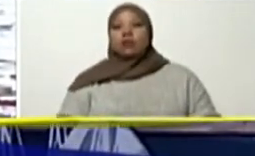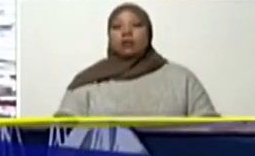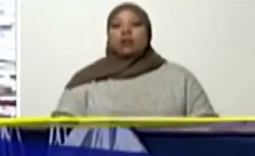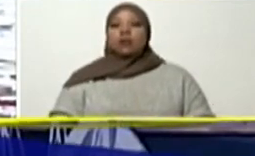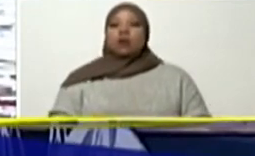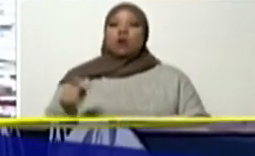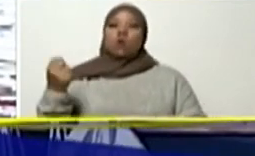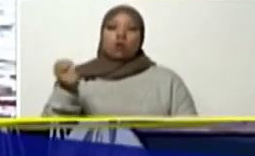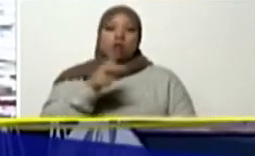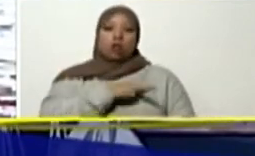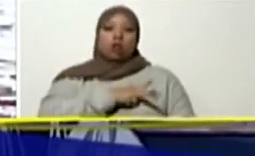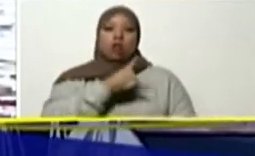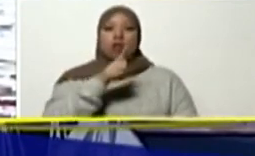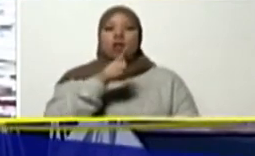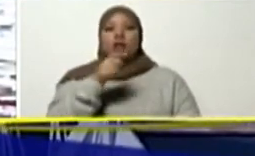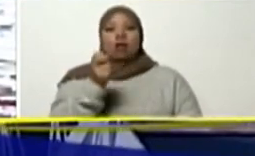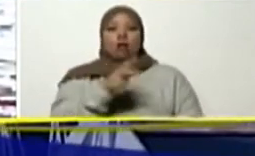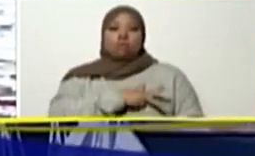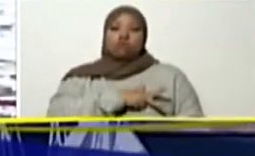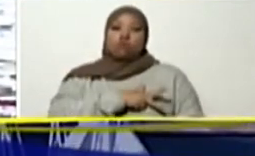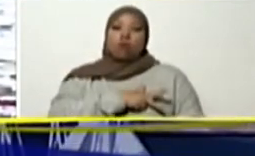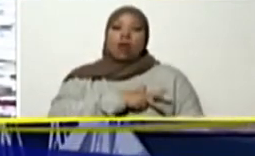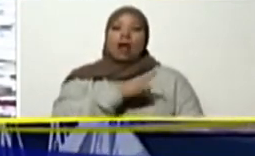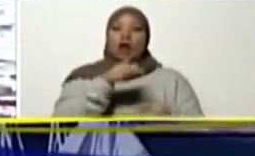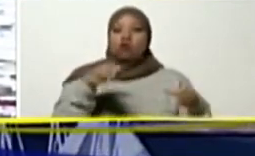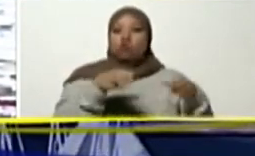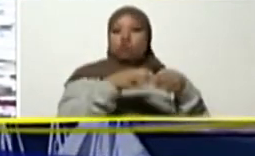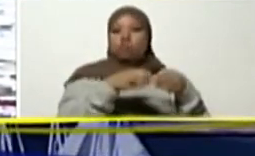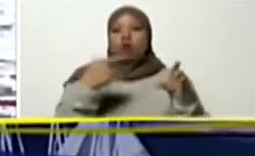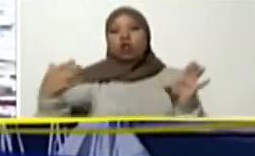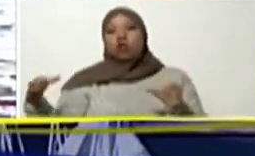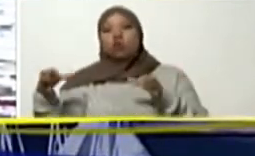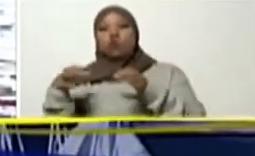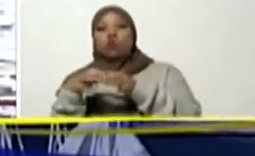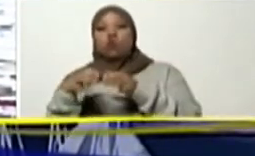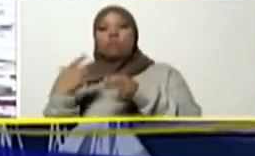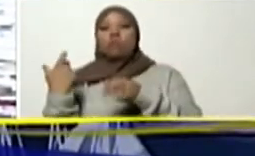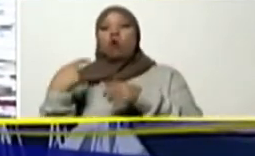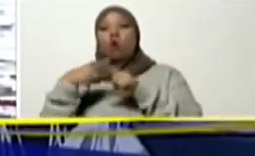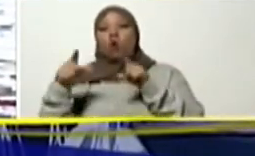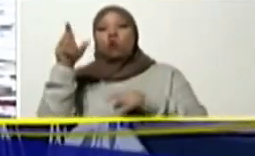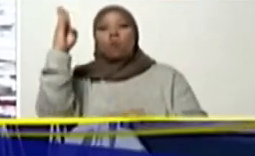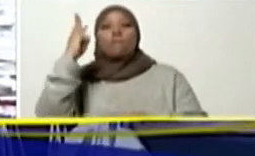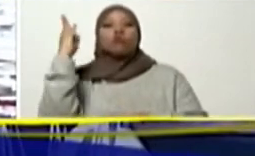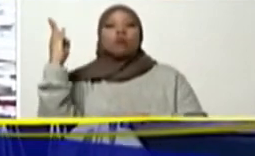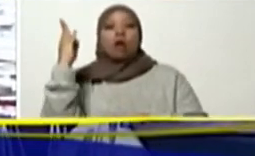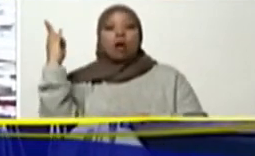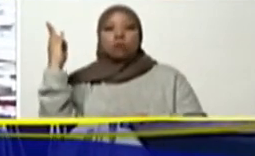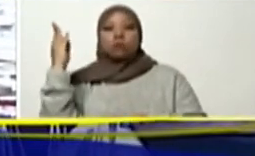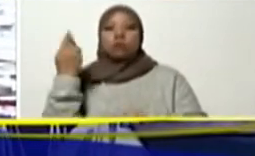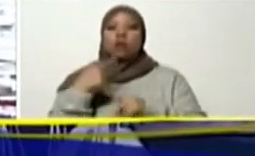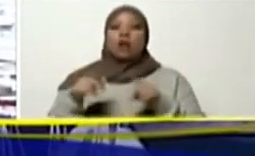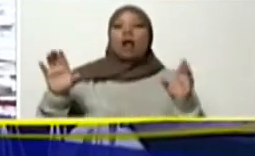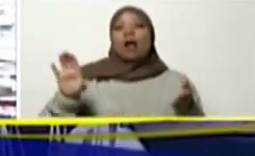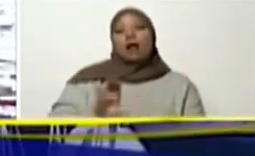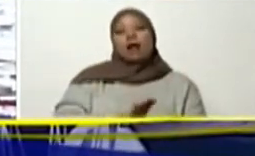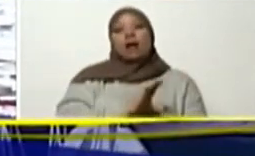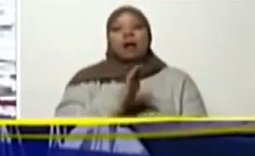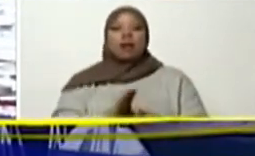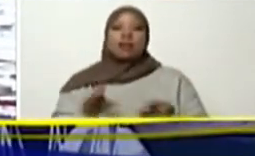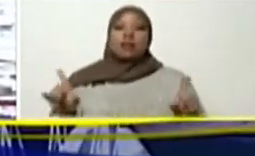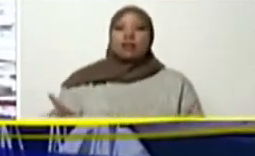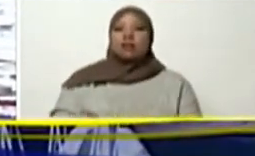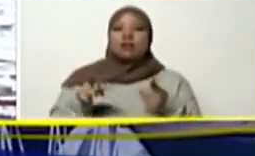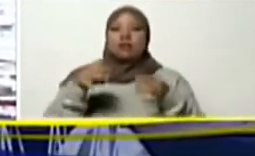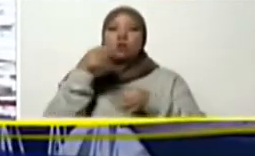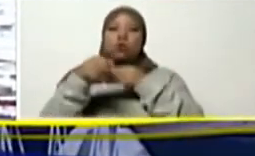Lula y la otra mitad con Bolsonaro. Nos pusimos a cantar y a bailar con ellos. ¿No? Ahí nos